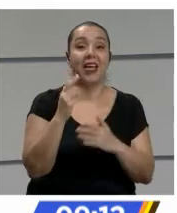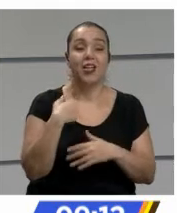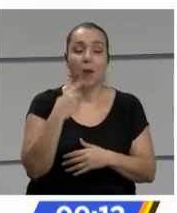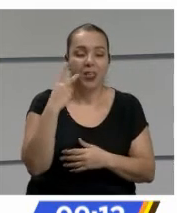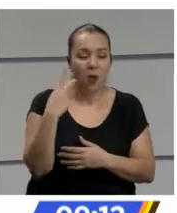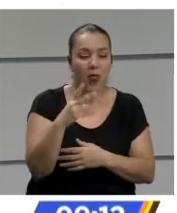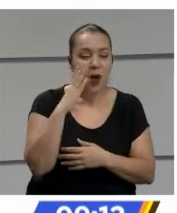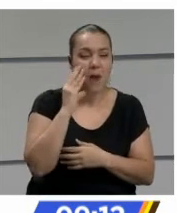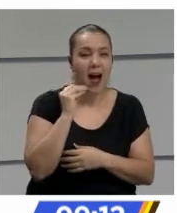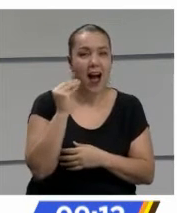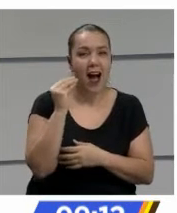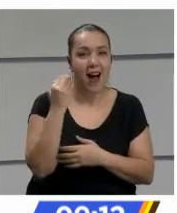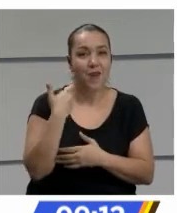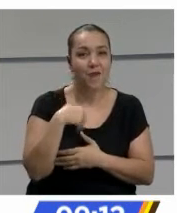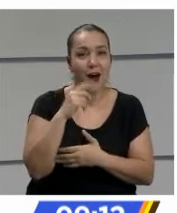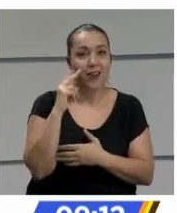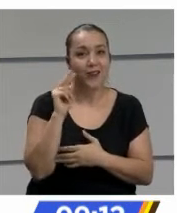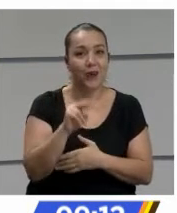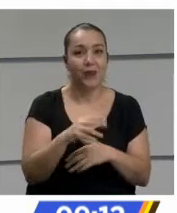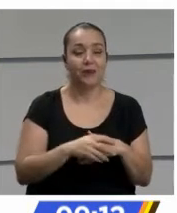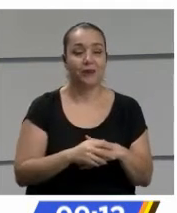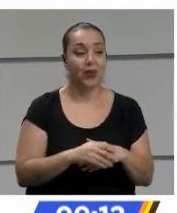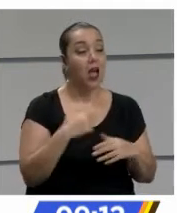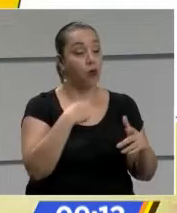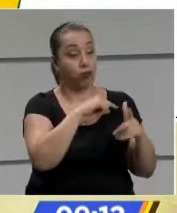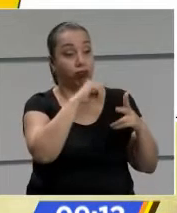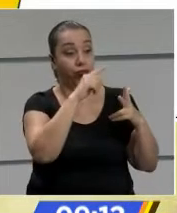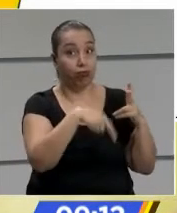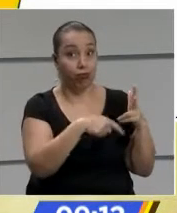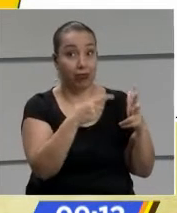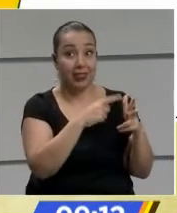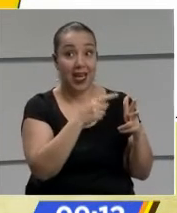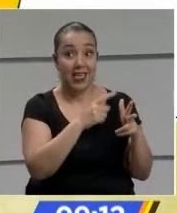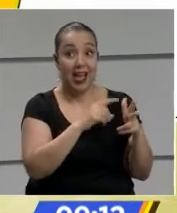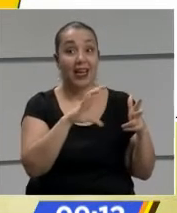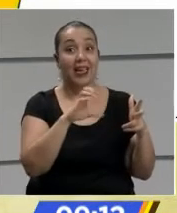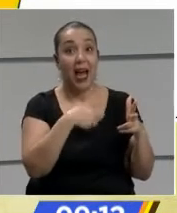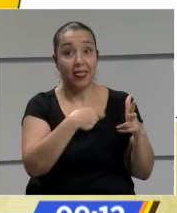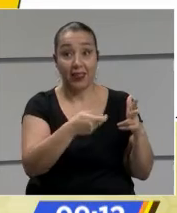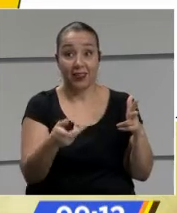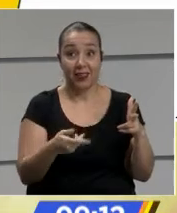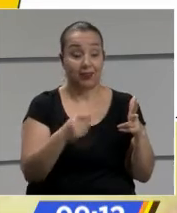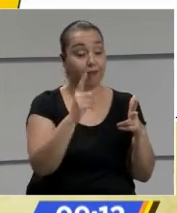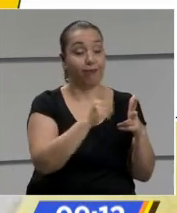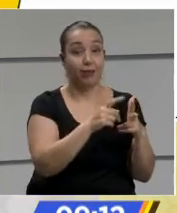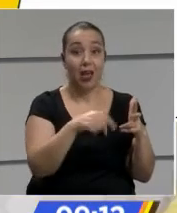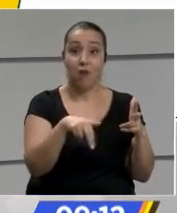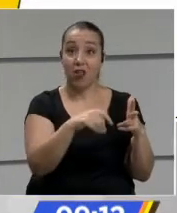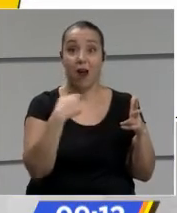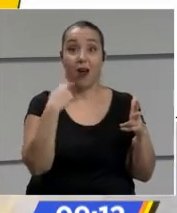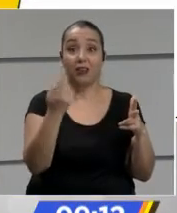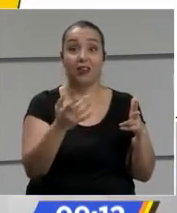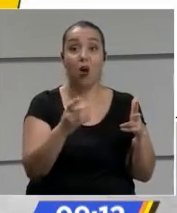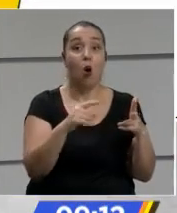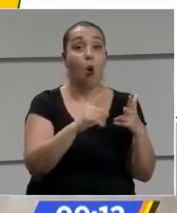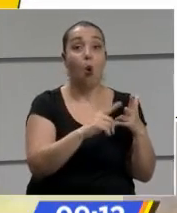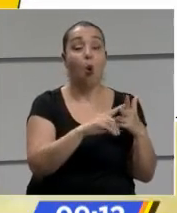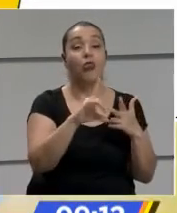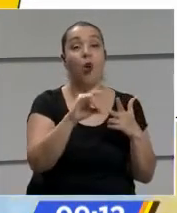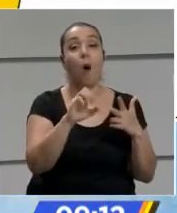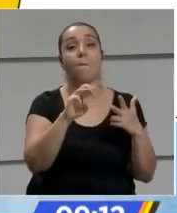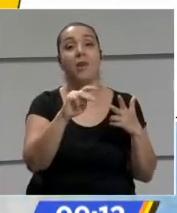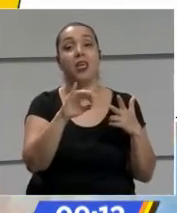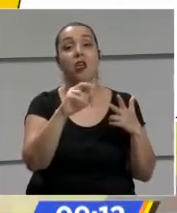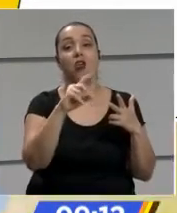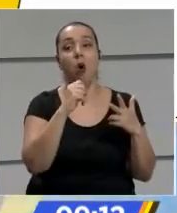¿Qué dicen? ¿Compañeros? Vamos a ver, hay tres. Carta, rayuela o dominó. A ver, en su casa, ponga, a ver, ¿cuál es ese juego?